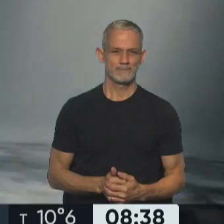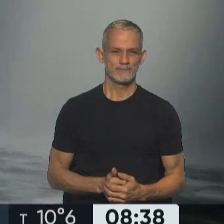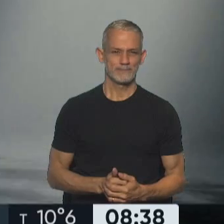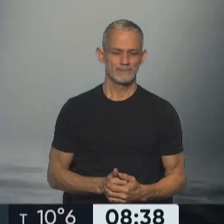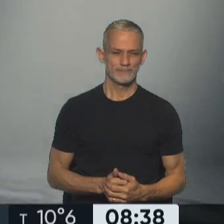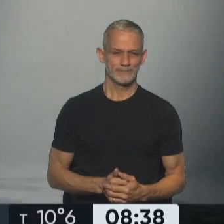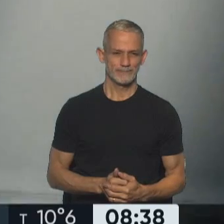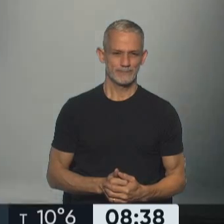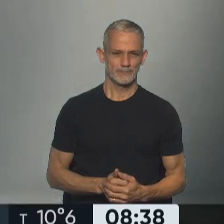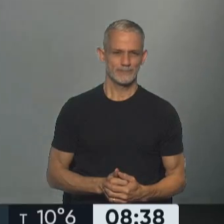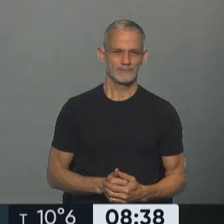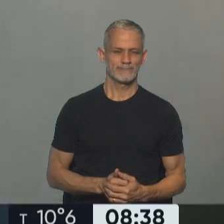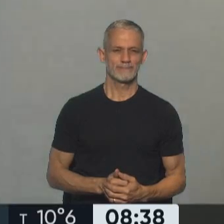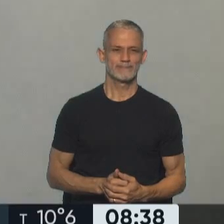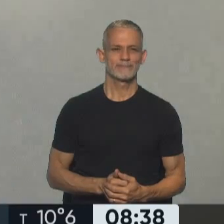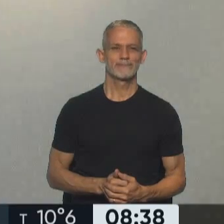Screaming in isolation,